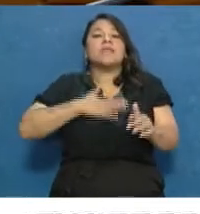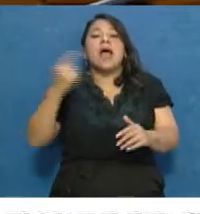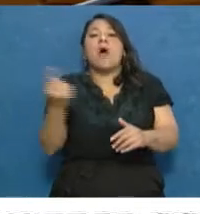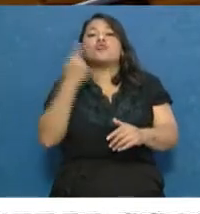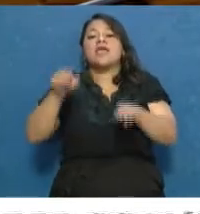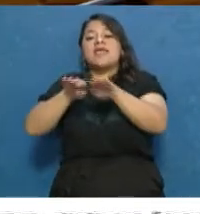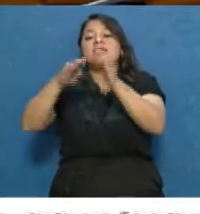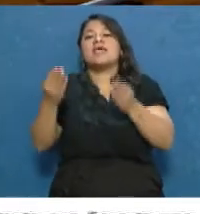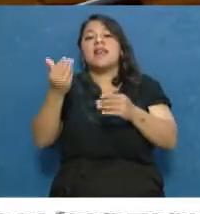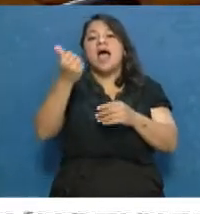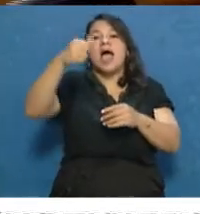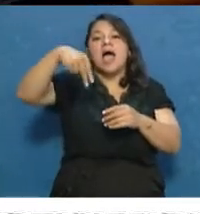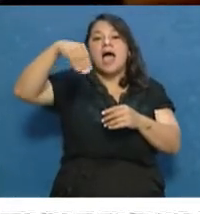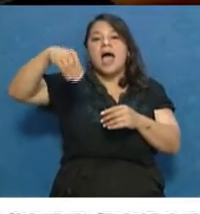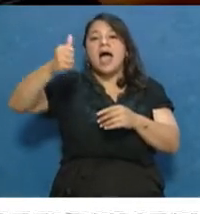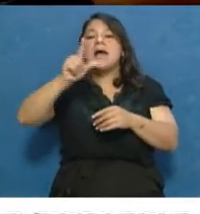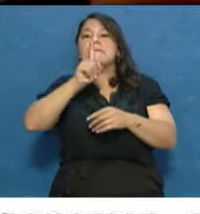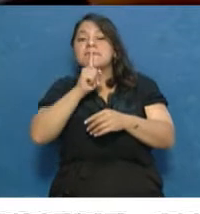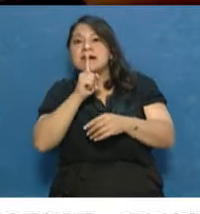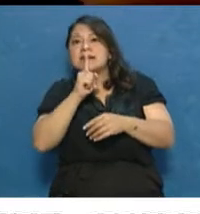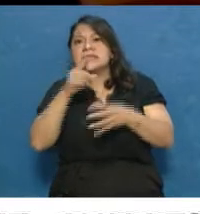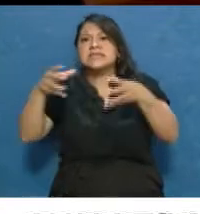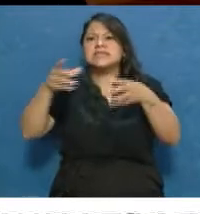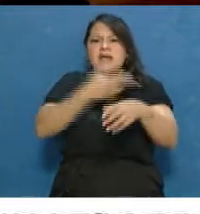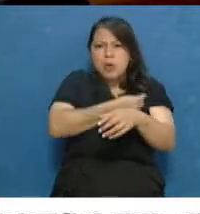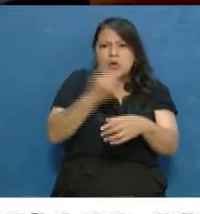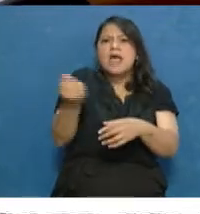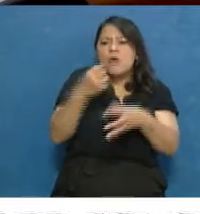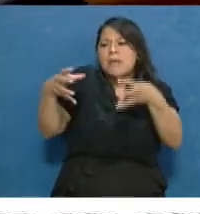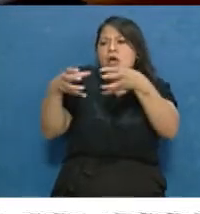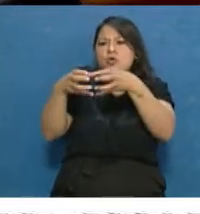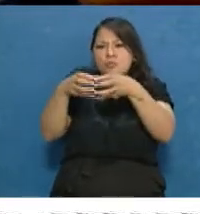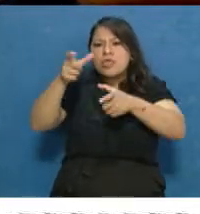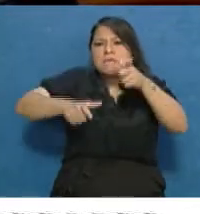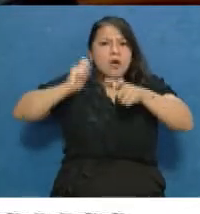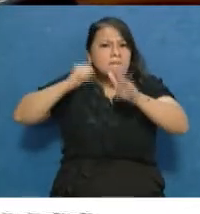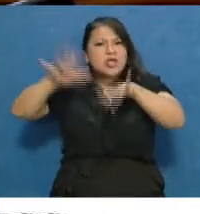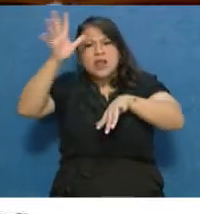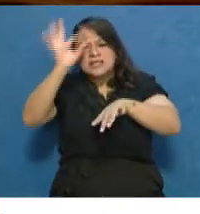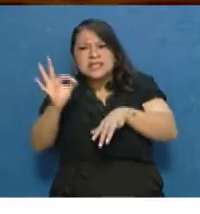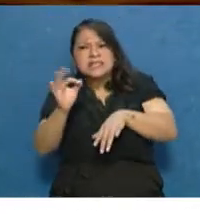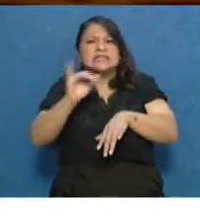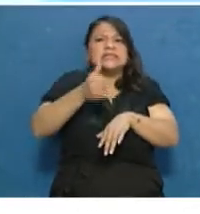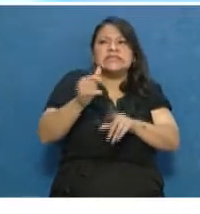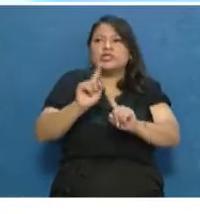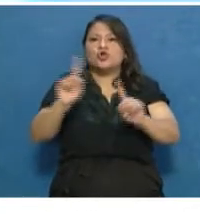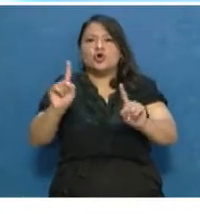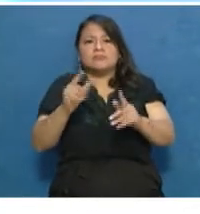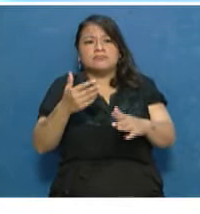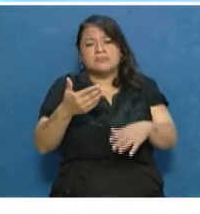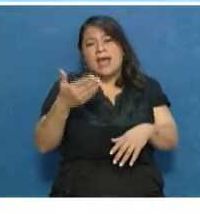ANMAT, si sirve para mayores de 60, si no sirve. Realmente nosotros, y recién lo comentábamos fuera de